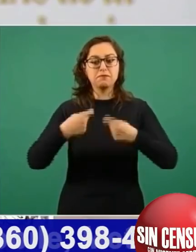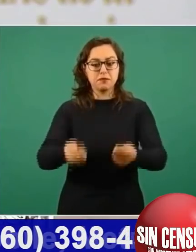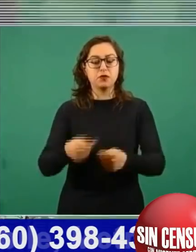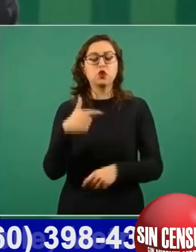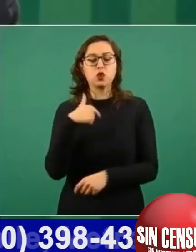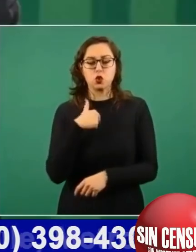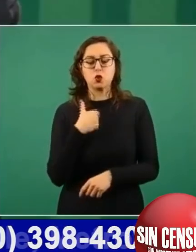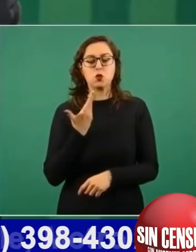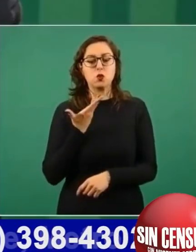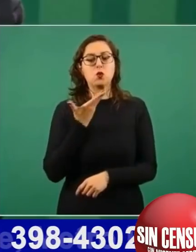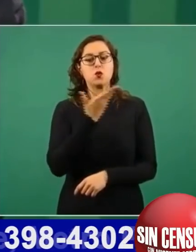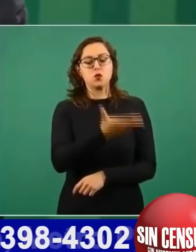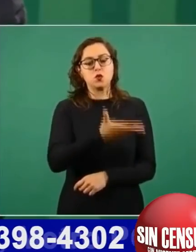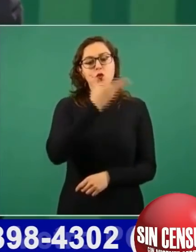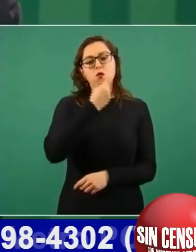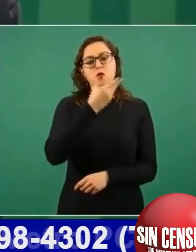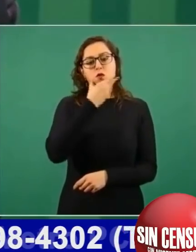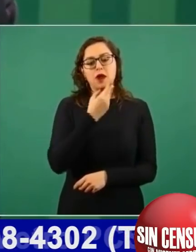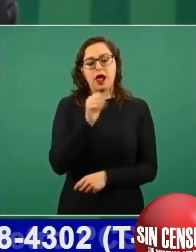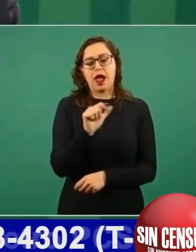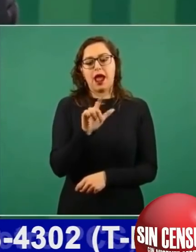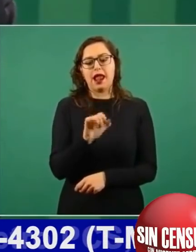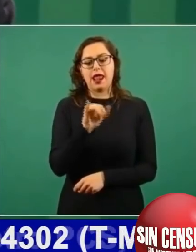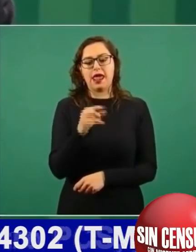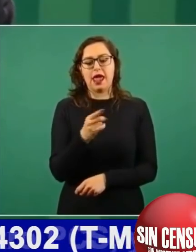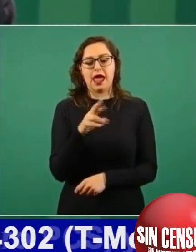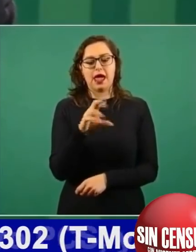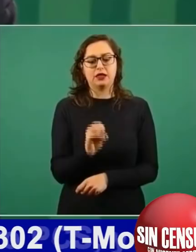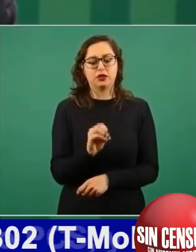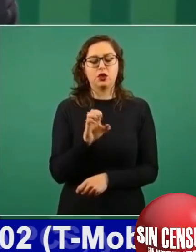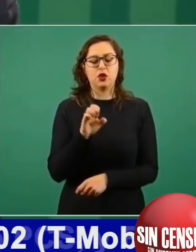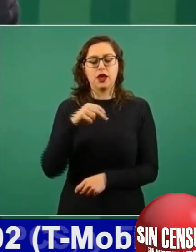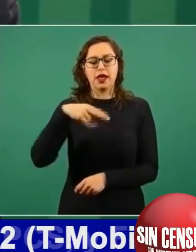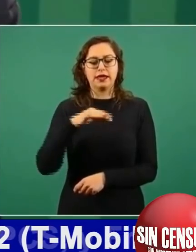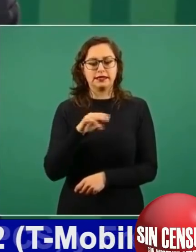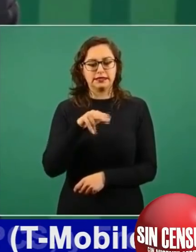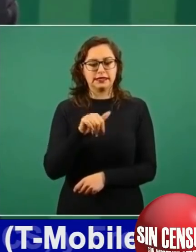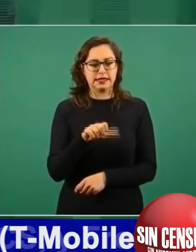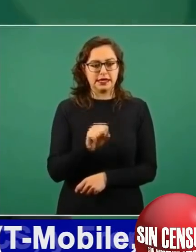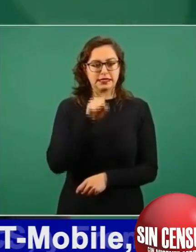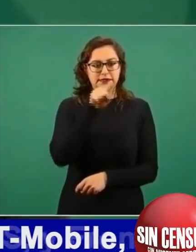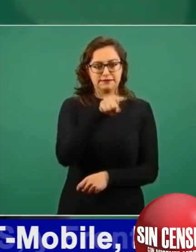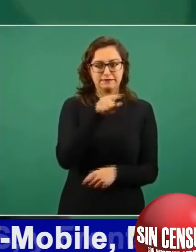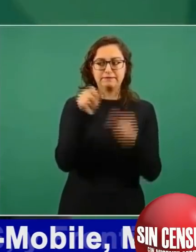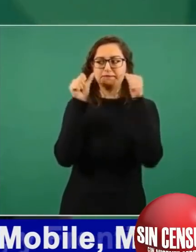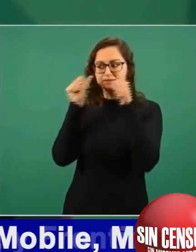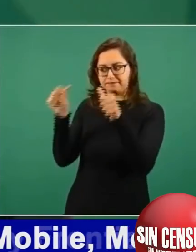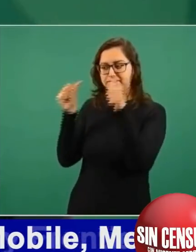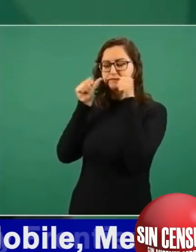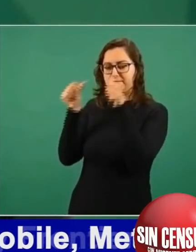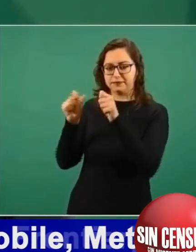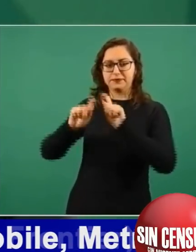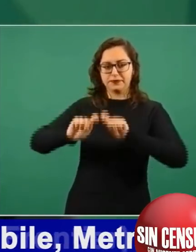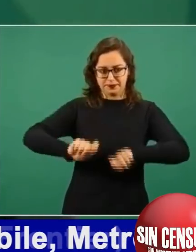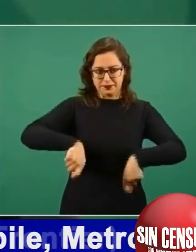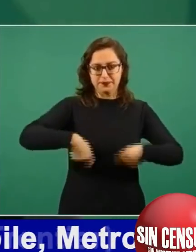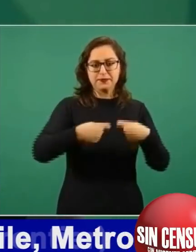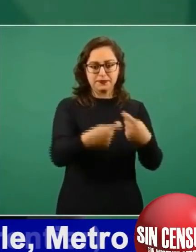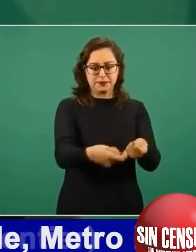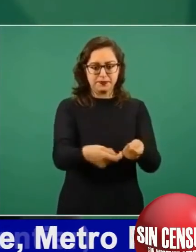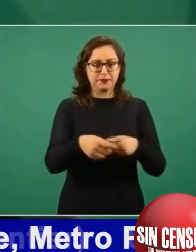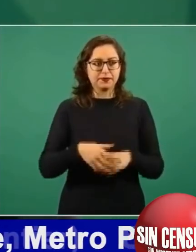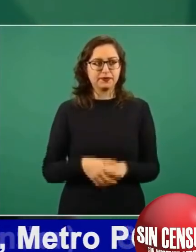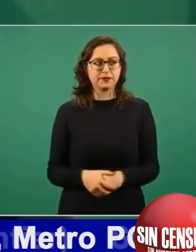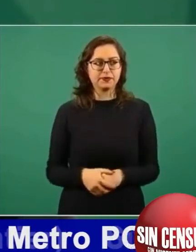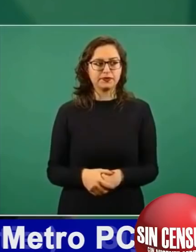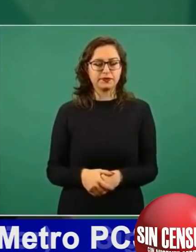pedir a Alejandro Encinas que él atienda este asunto. Pero también hay